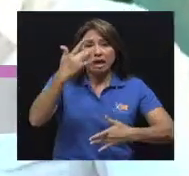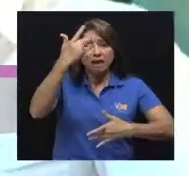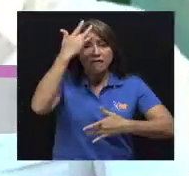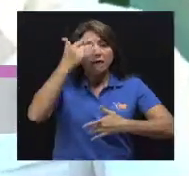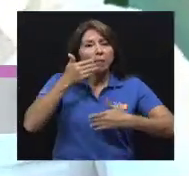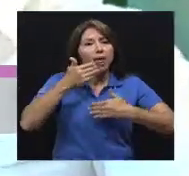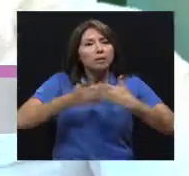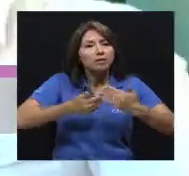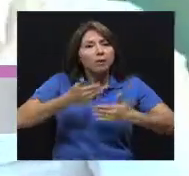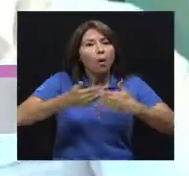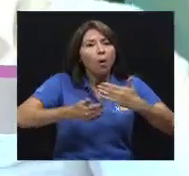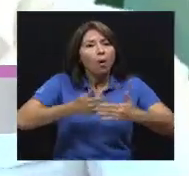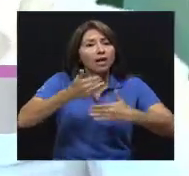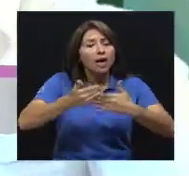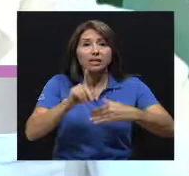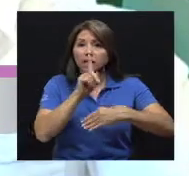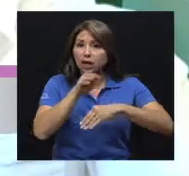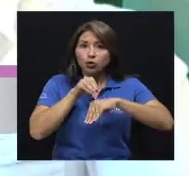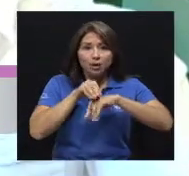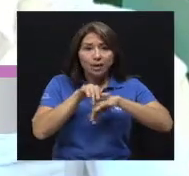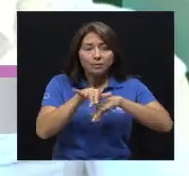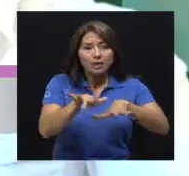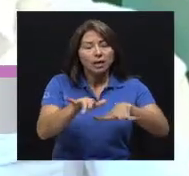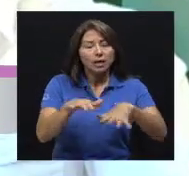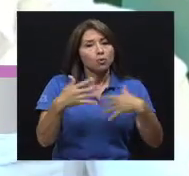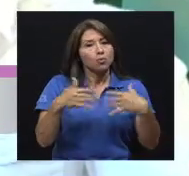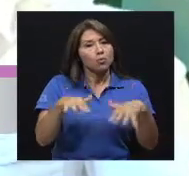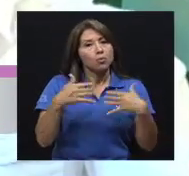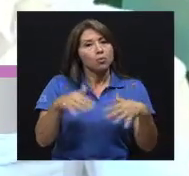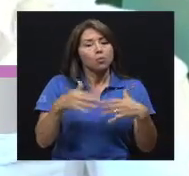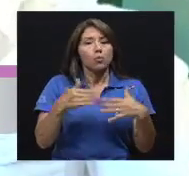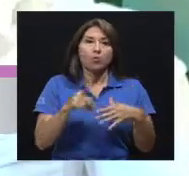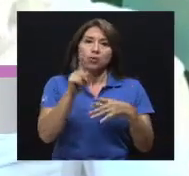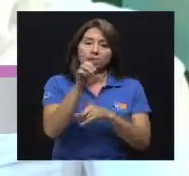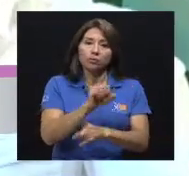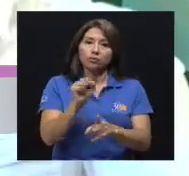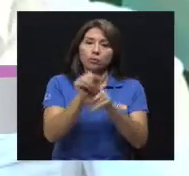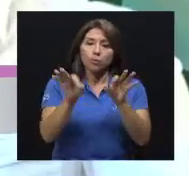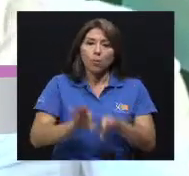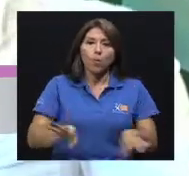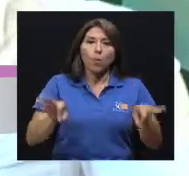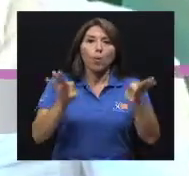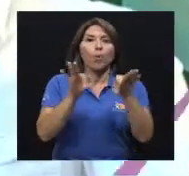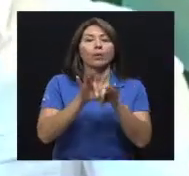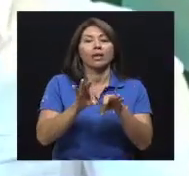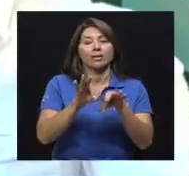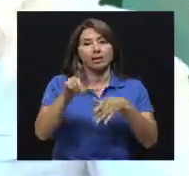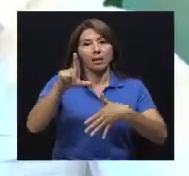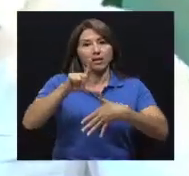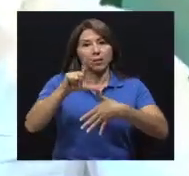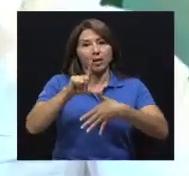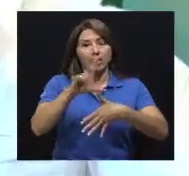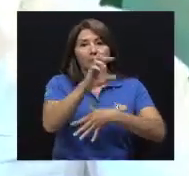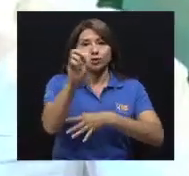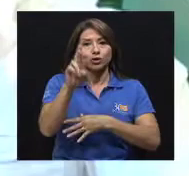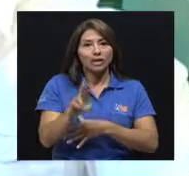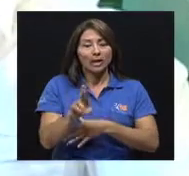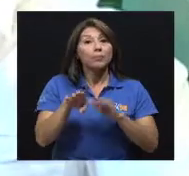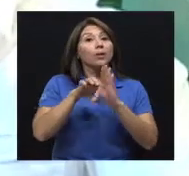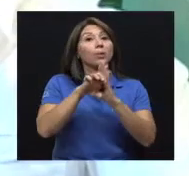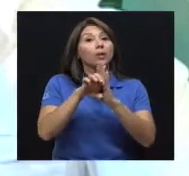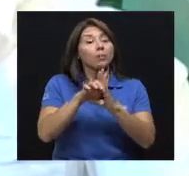no transmisibles han venido jugando un papel bastante relevante en Latinoamérica y en Costa Rica. Dentro de ellas, las